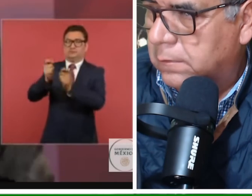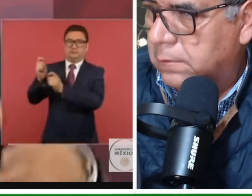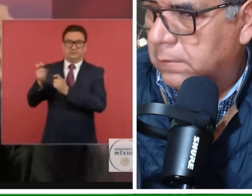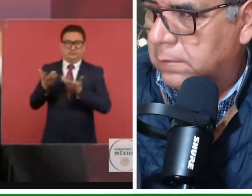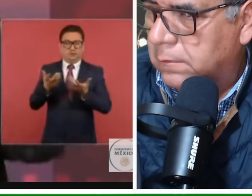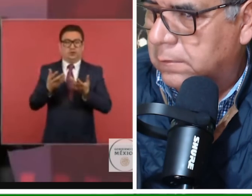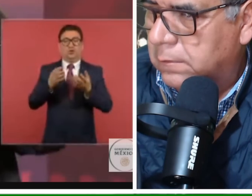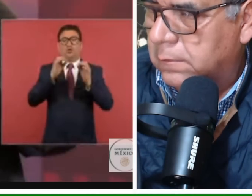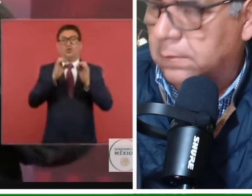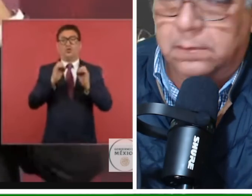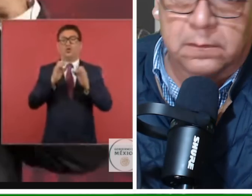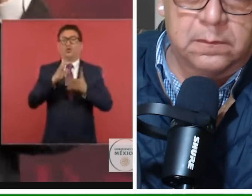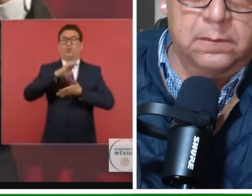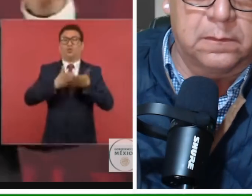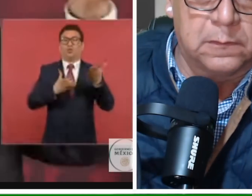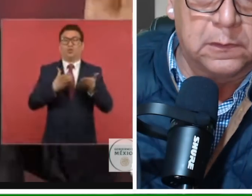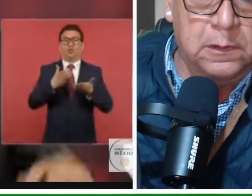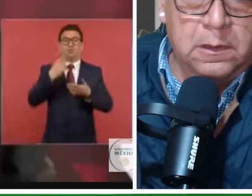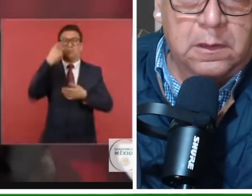les tenían que dar